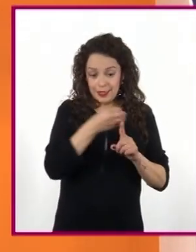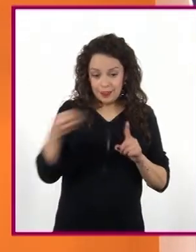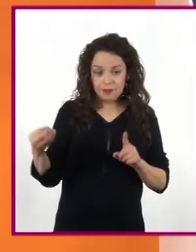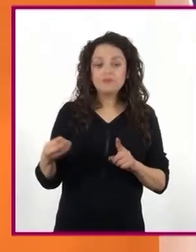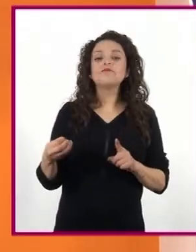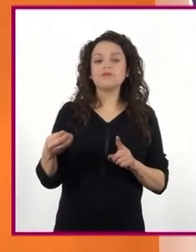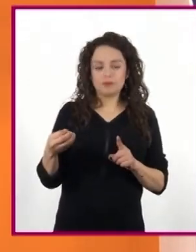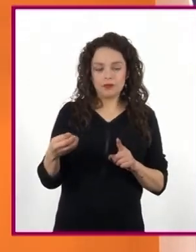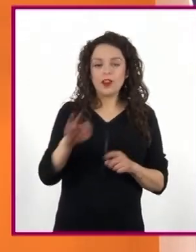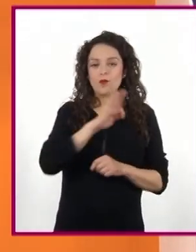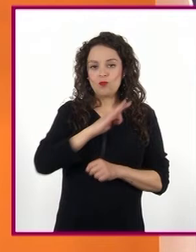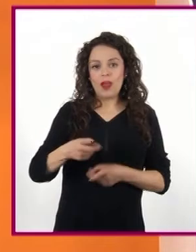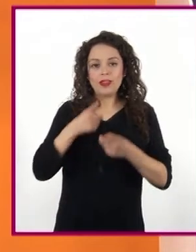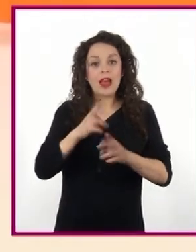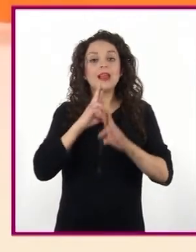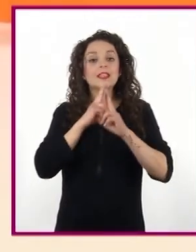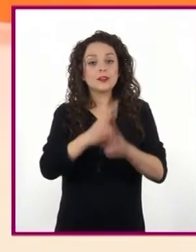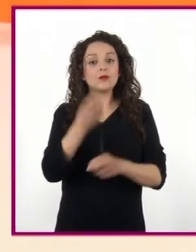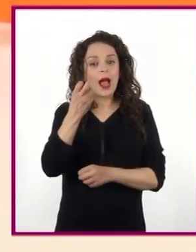a nuestras interrogantes.